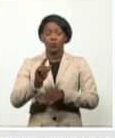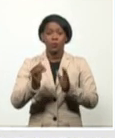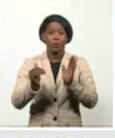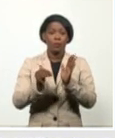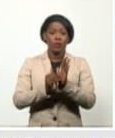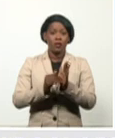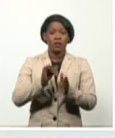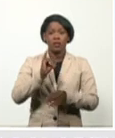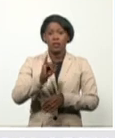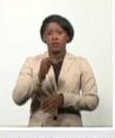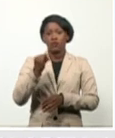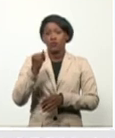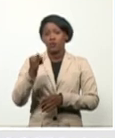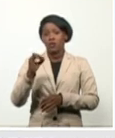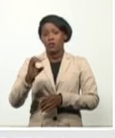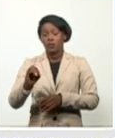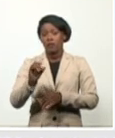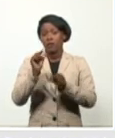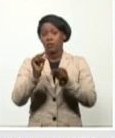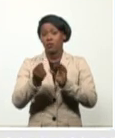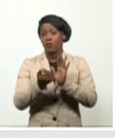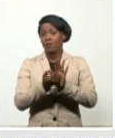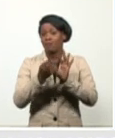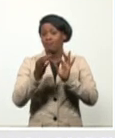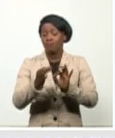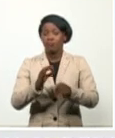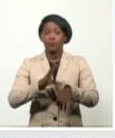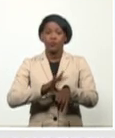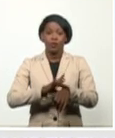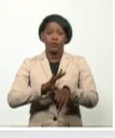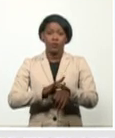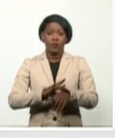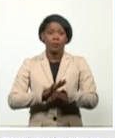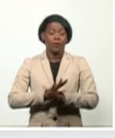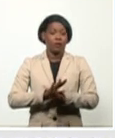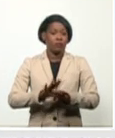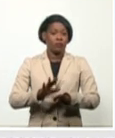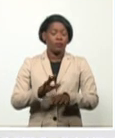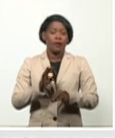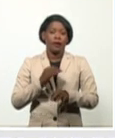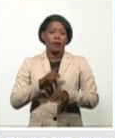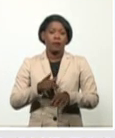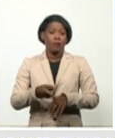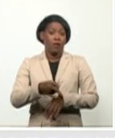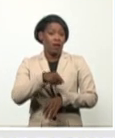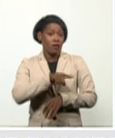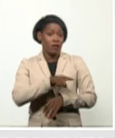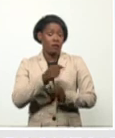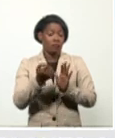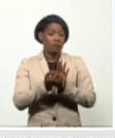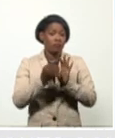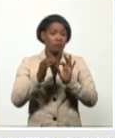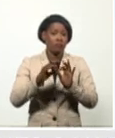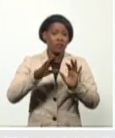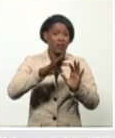5.371.660 casos confirmados. O sea, en el día de ayer se confirmaron en el